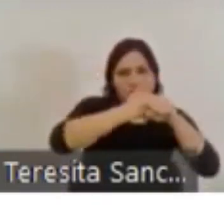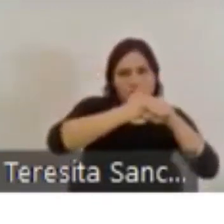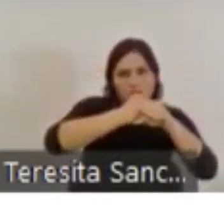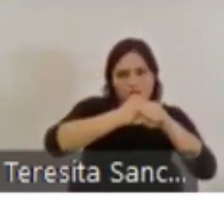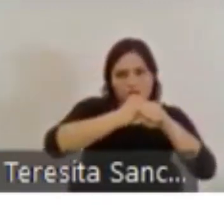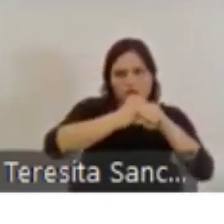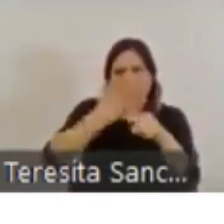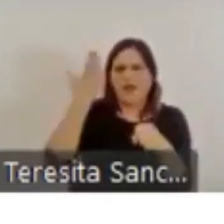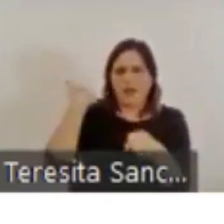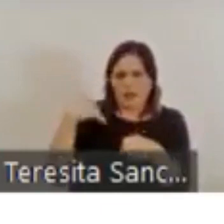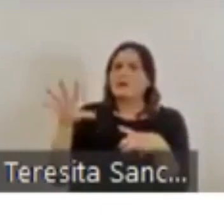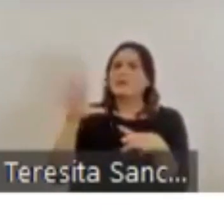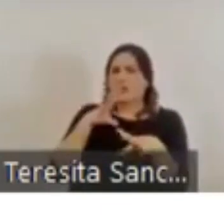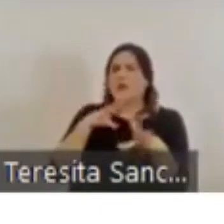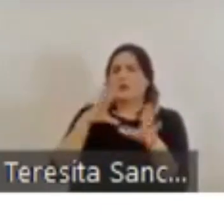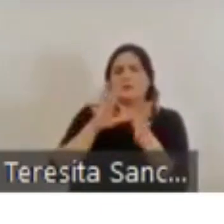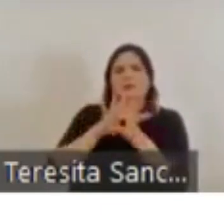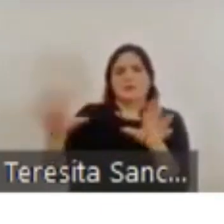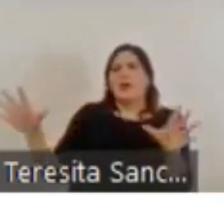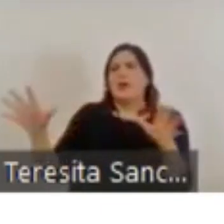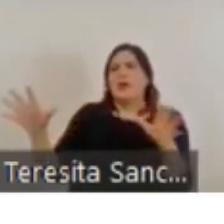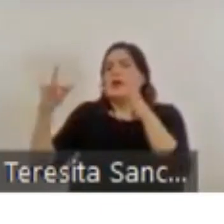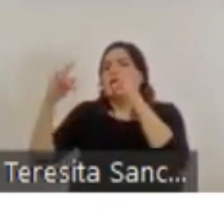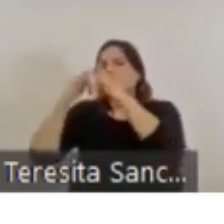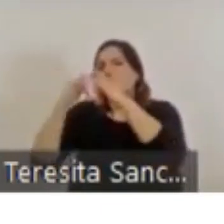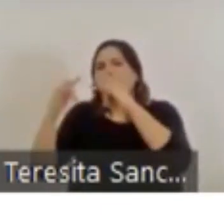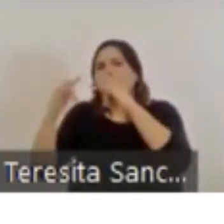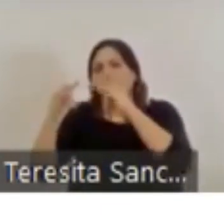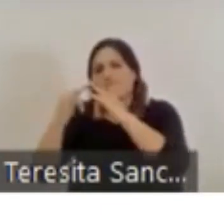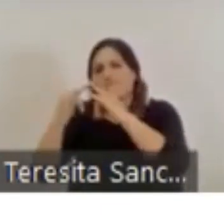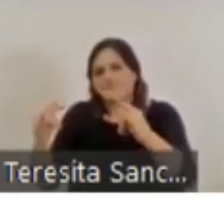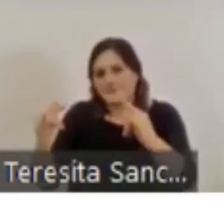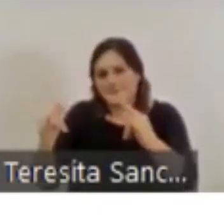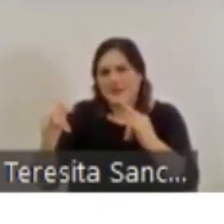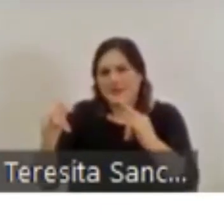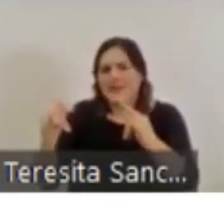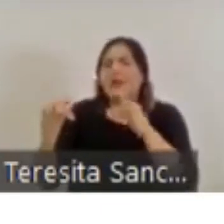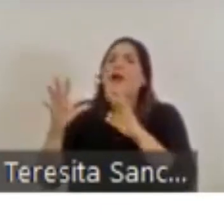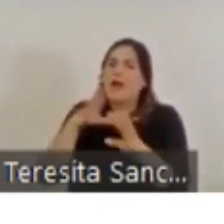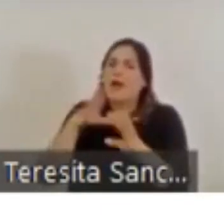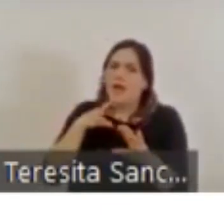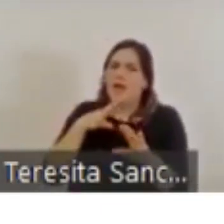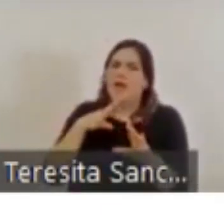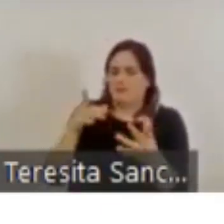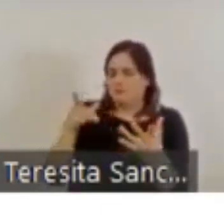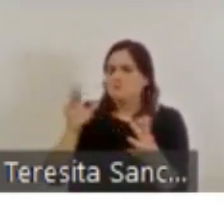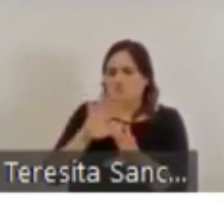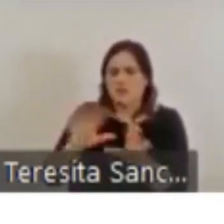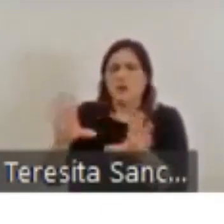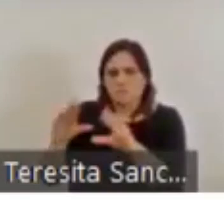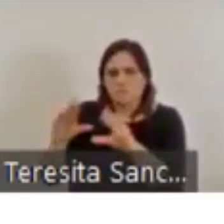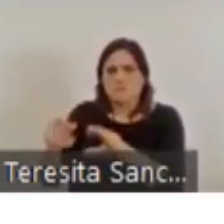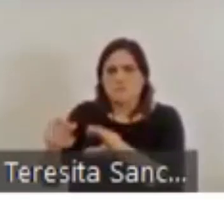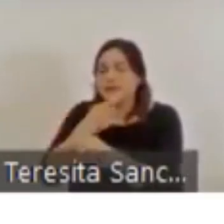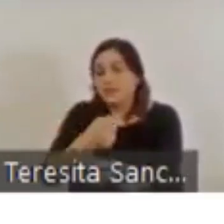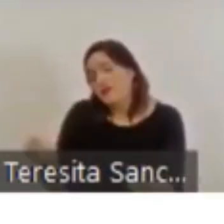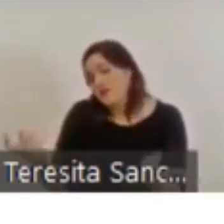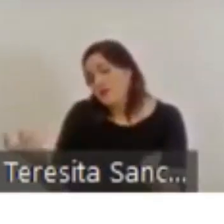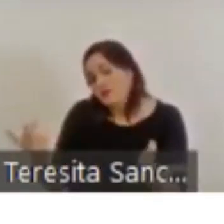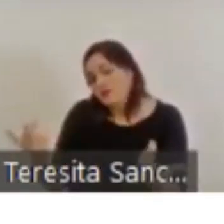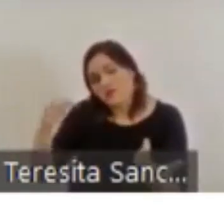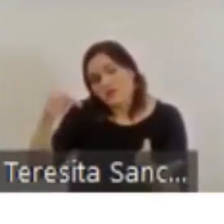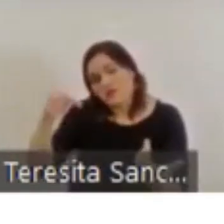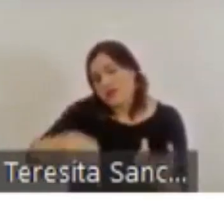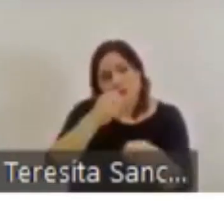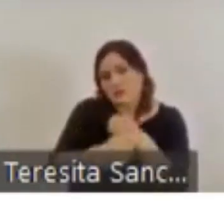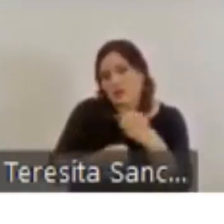verano. Lamentablemente, pues esta pandemia nos afectó y por supuesto, pues este año no habrá camping